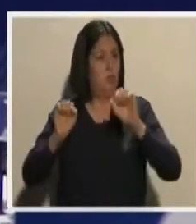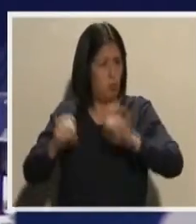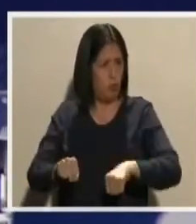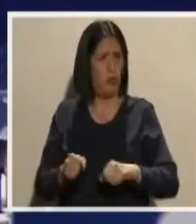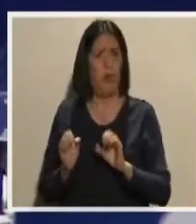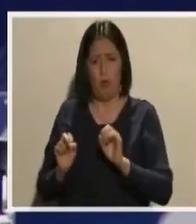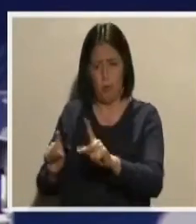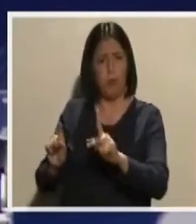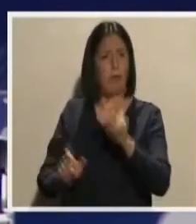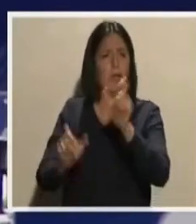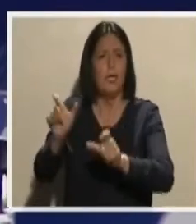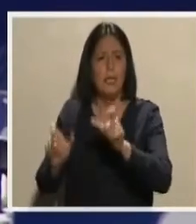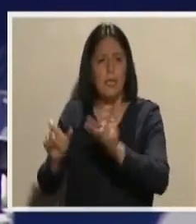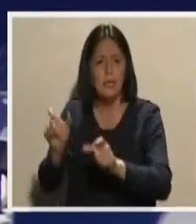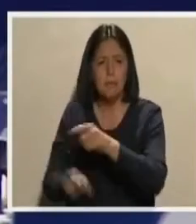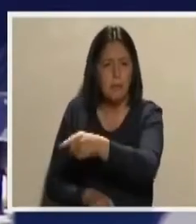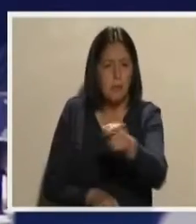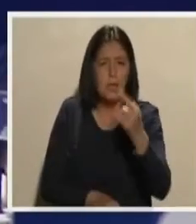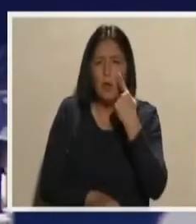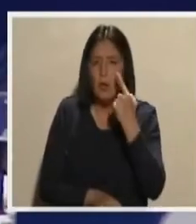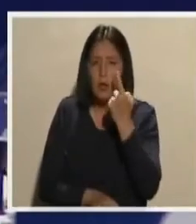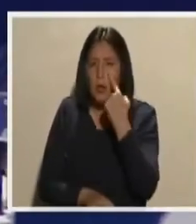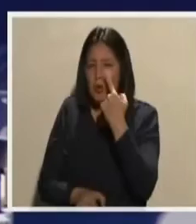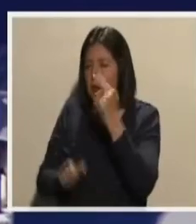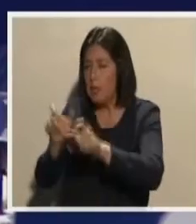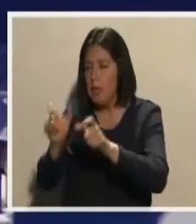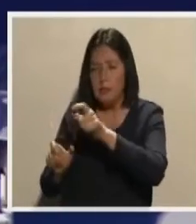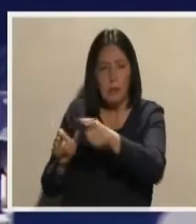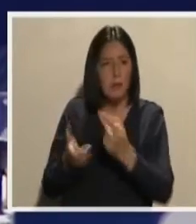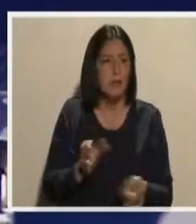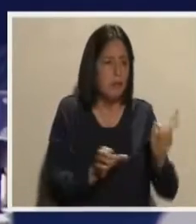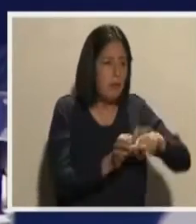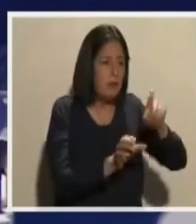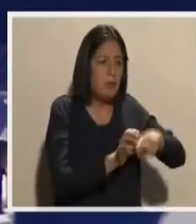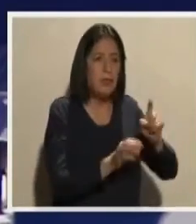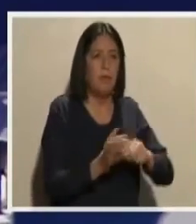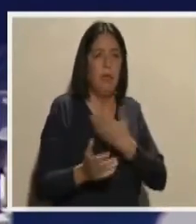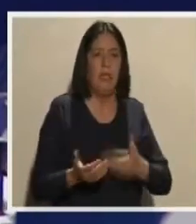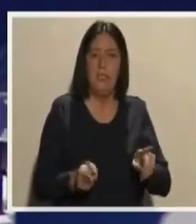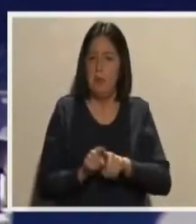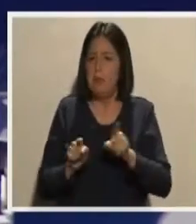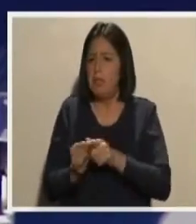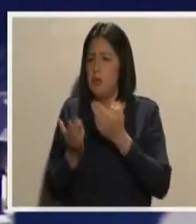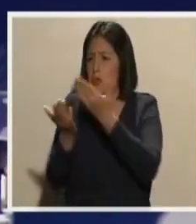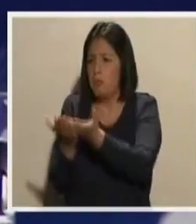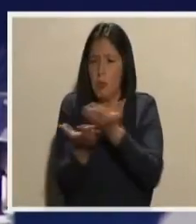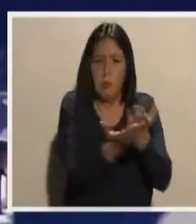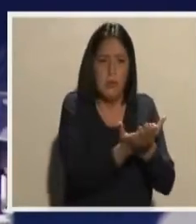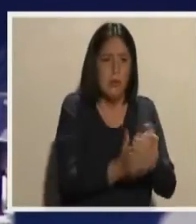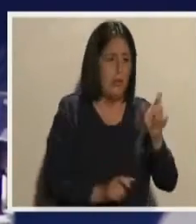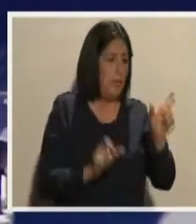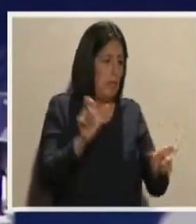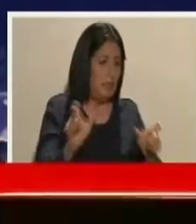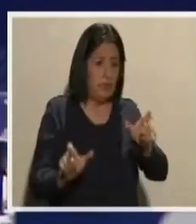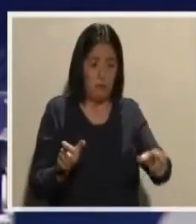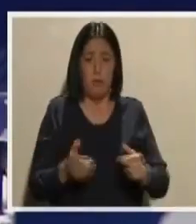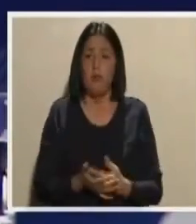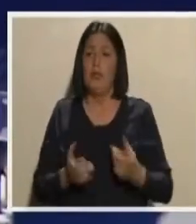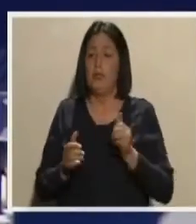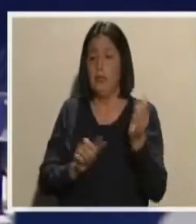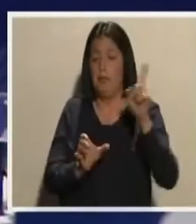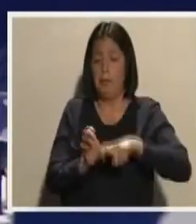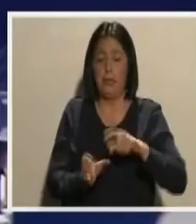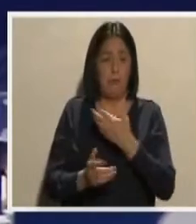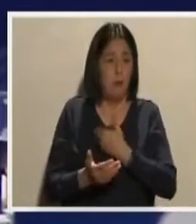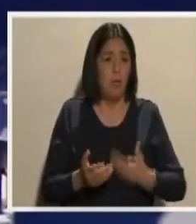para que la ciudadanía conozca a sus candidatos y también sus propuestas, pero también para que los candidatos puedan dirigirse a ellos a